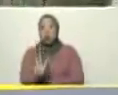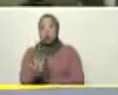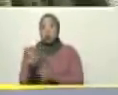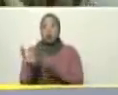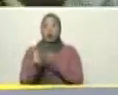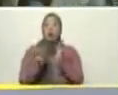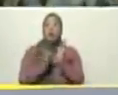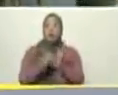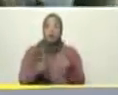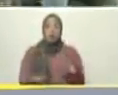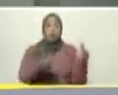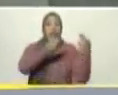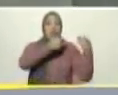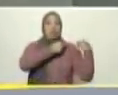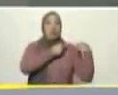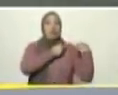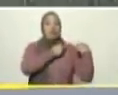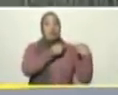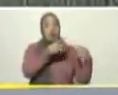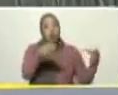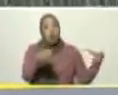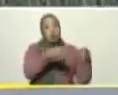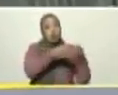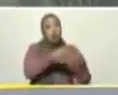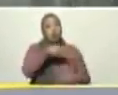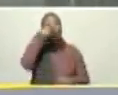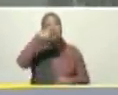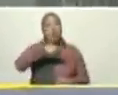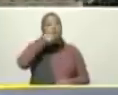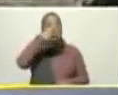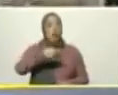de un partido político.